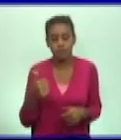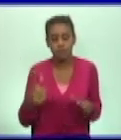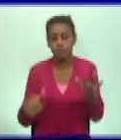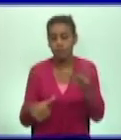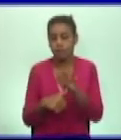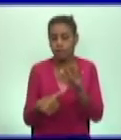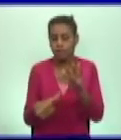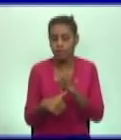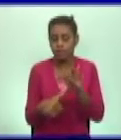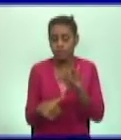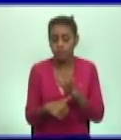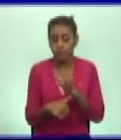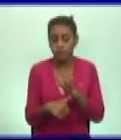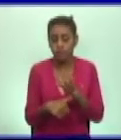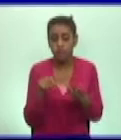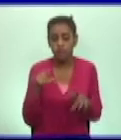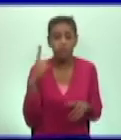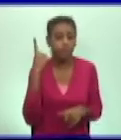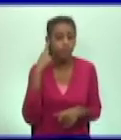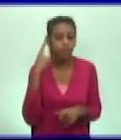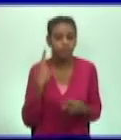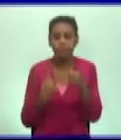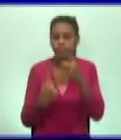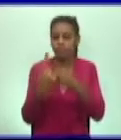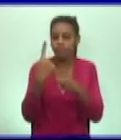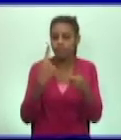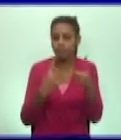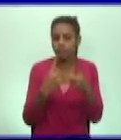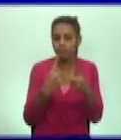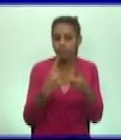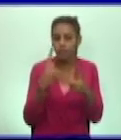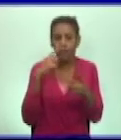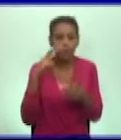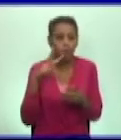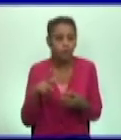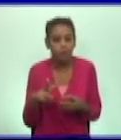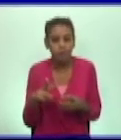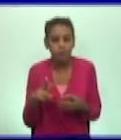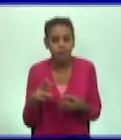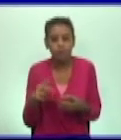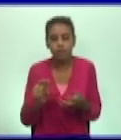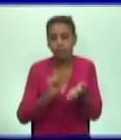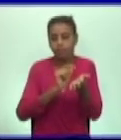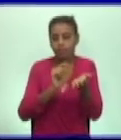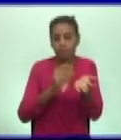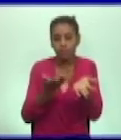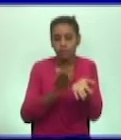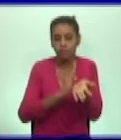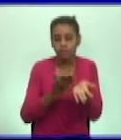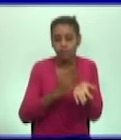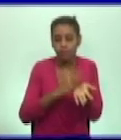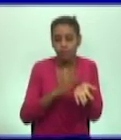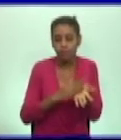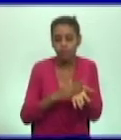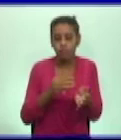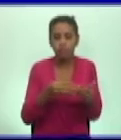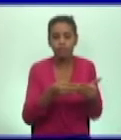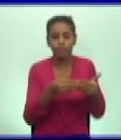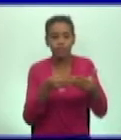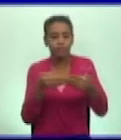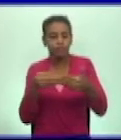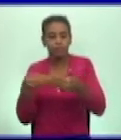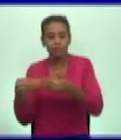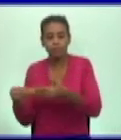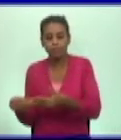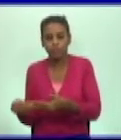han escuchado bastante y han tenido la suerte tal vez de leer en el libro de texto, pero Ho Chi Minh condujo el movimiento de liberación